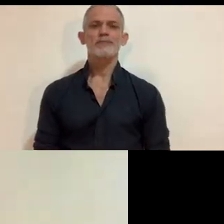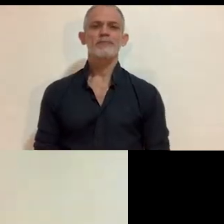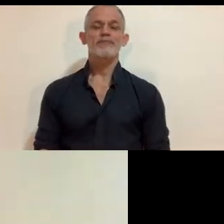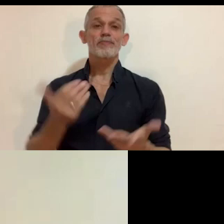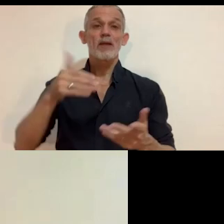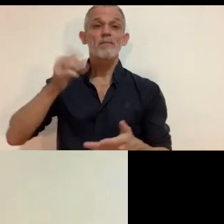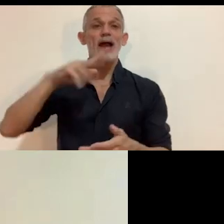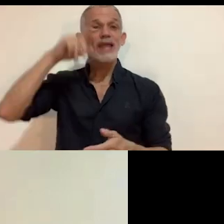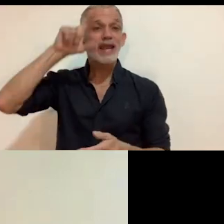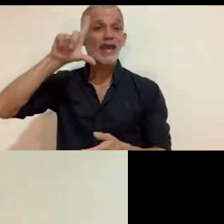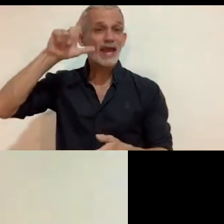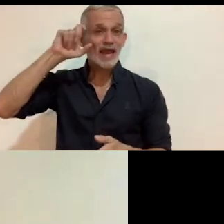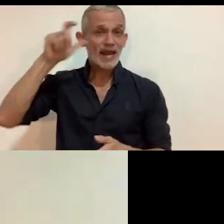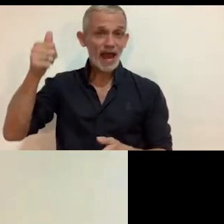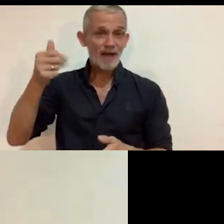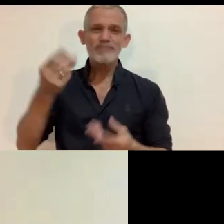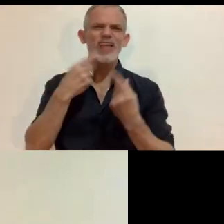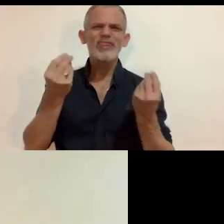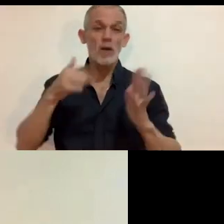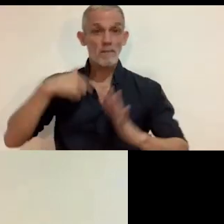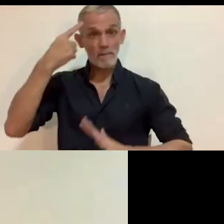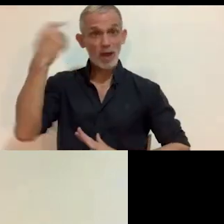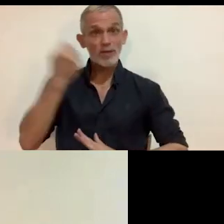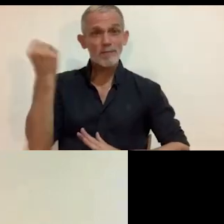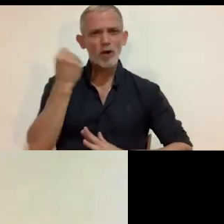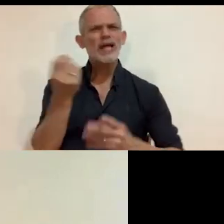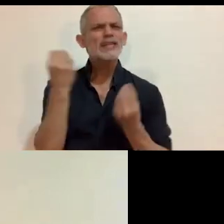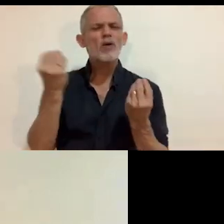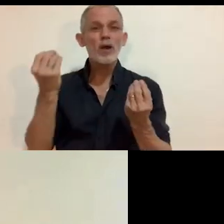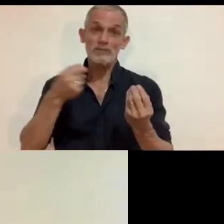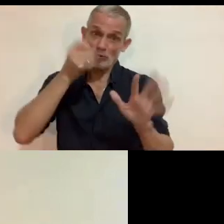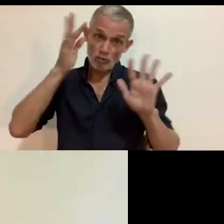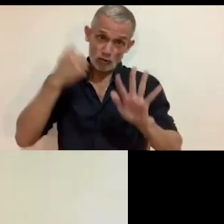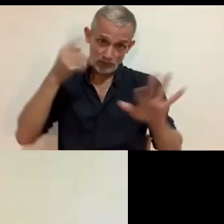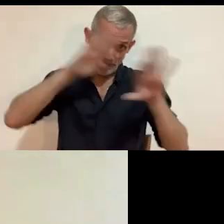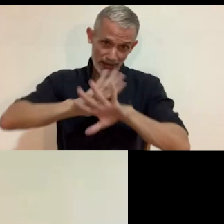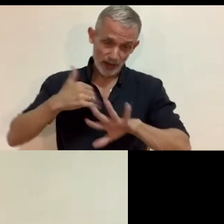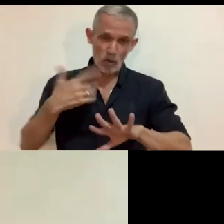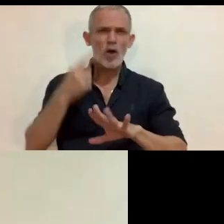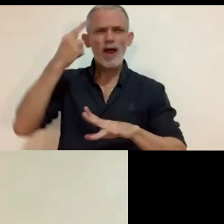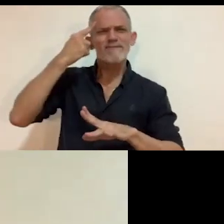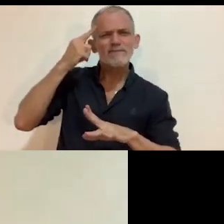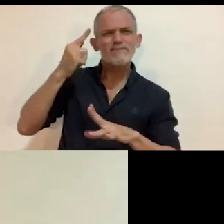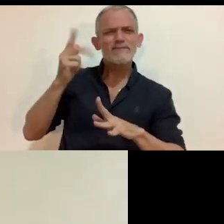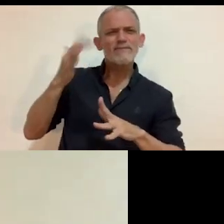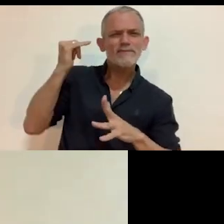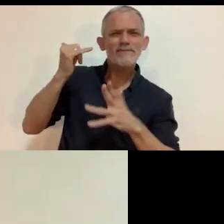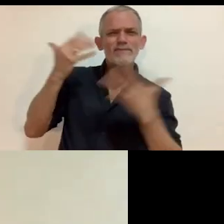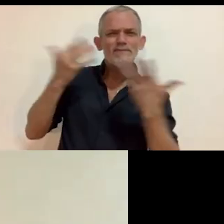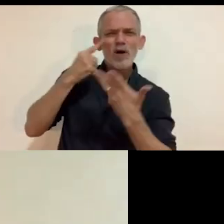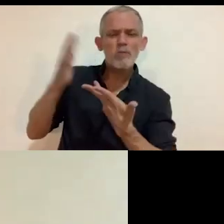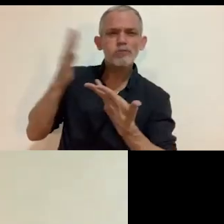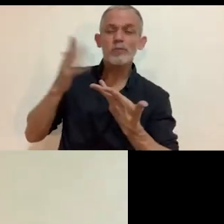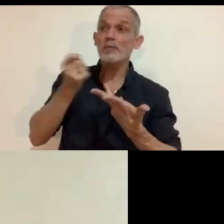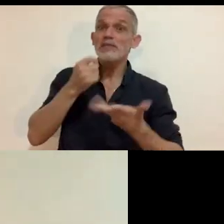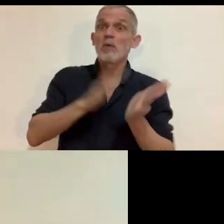me parece importante recalcar, si no estoy errada, que las presunciones las aplicamos en casos de no tener elementos certeros que nos permitan conocer